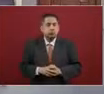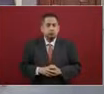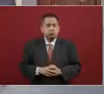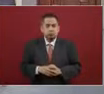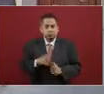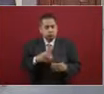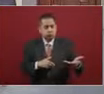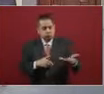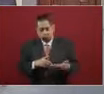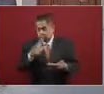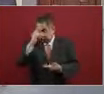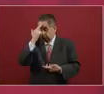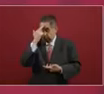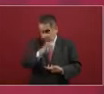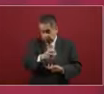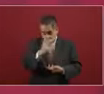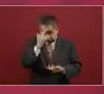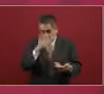su petición,